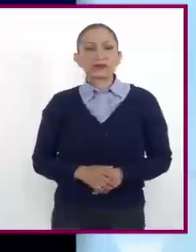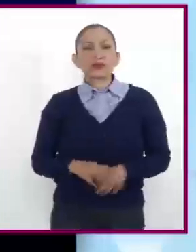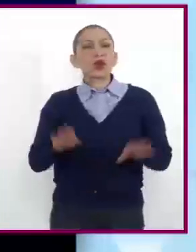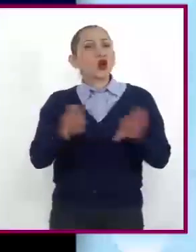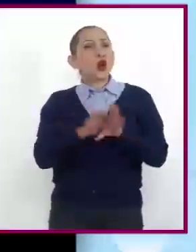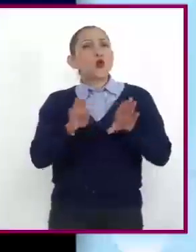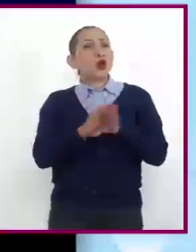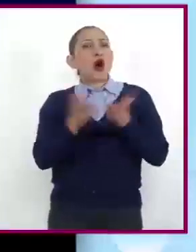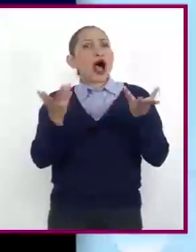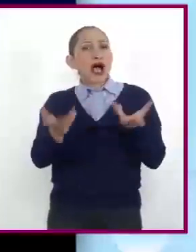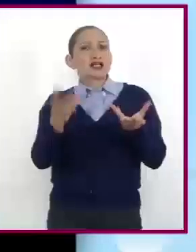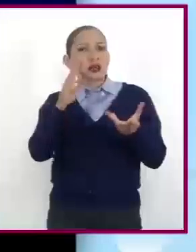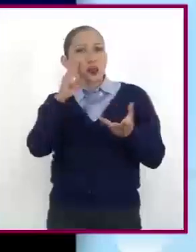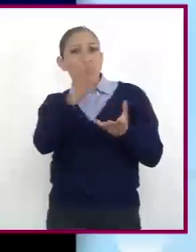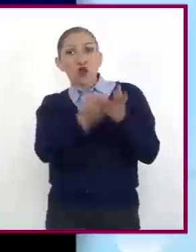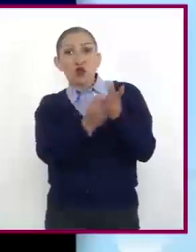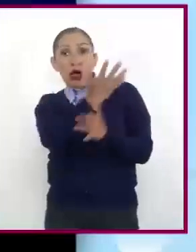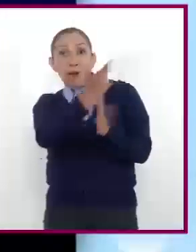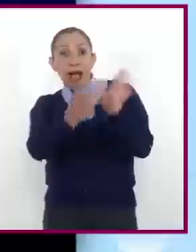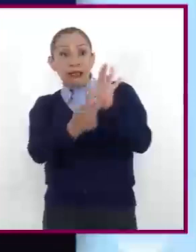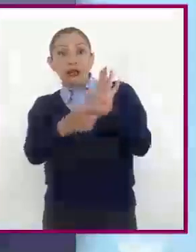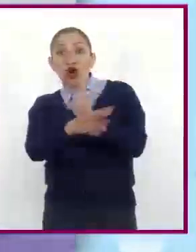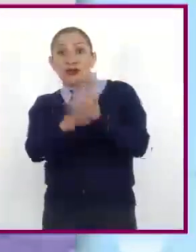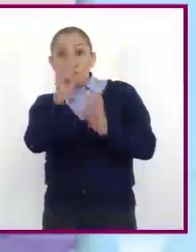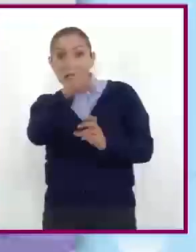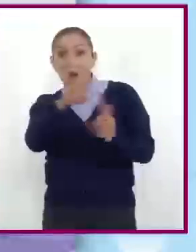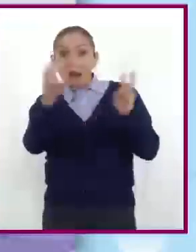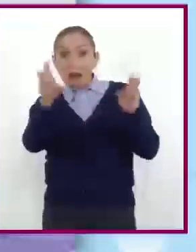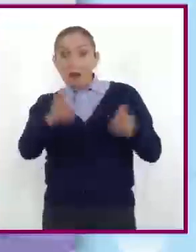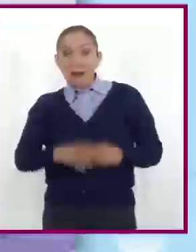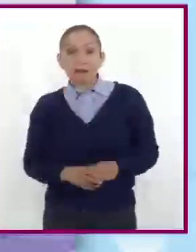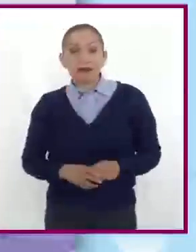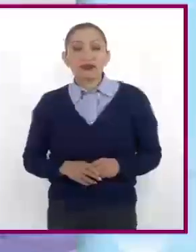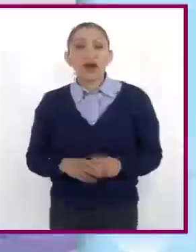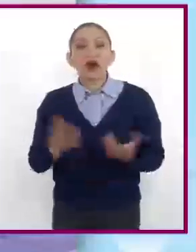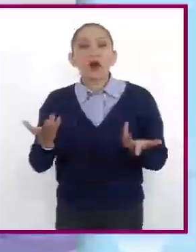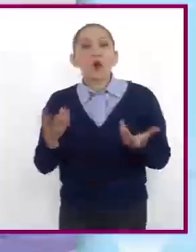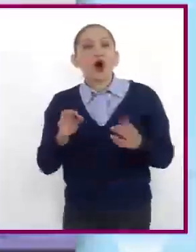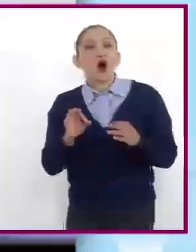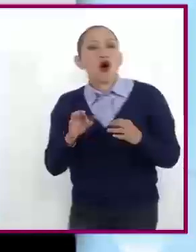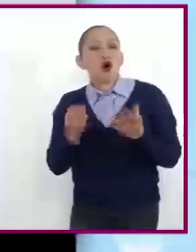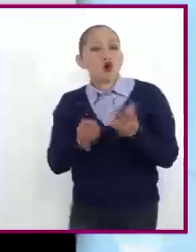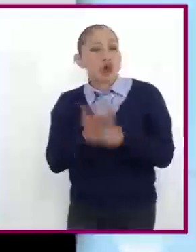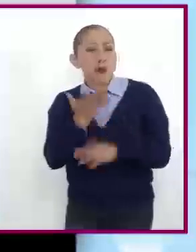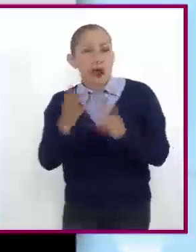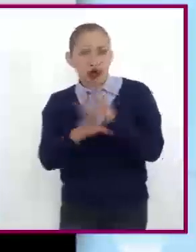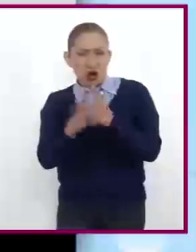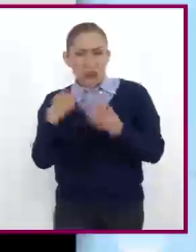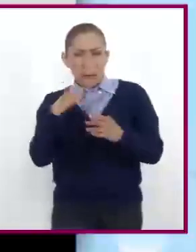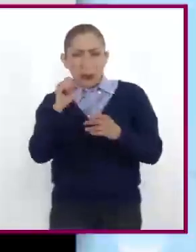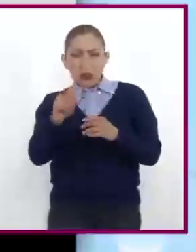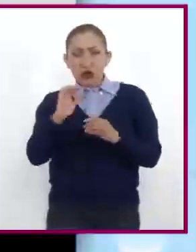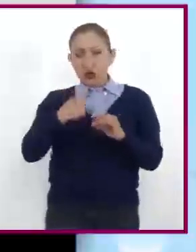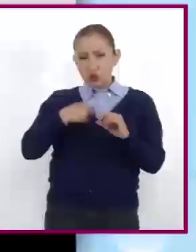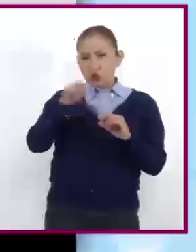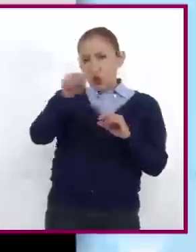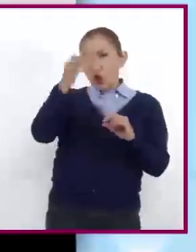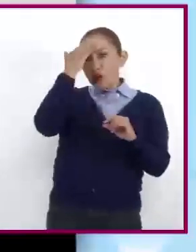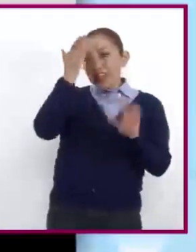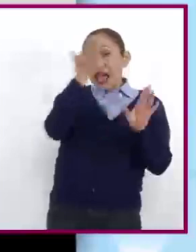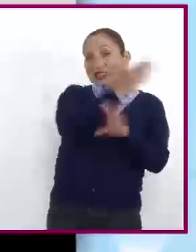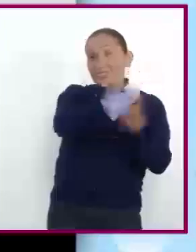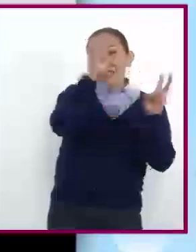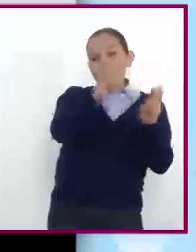¿Cómo se logra un enfoque novedoso del tema? El enfoque novedoso lo logras conociendo el tema,